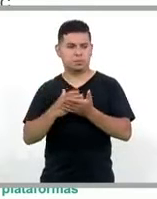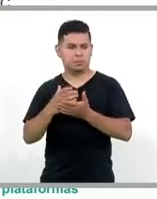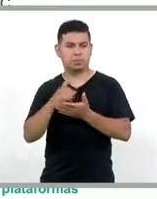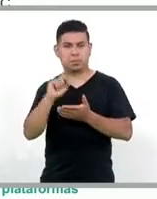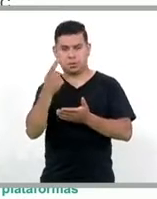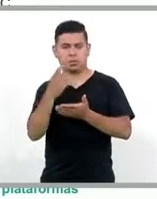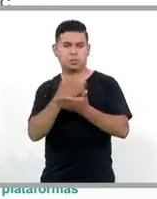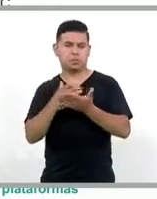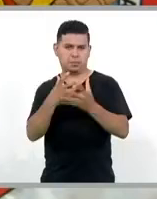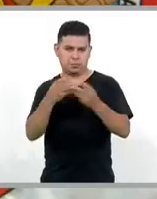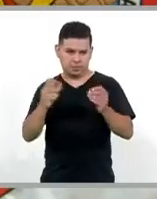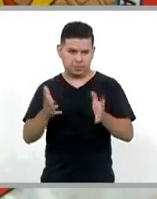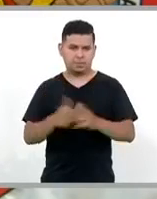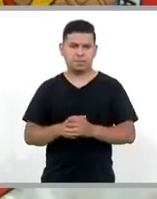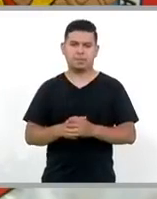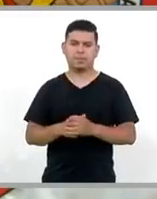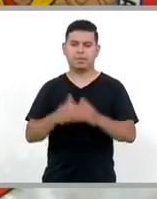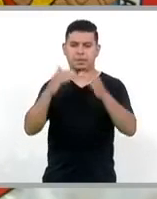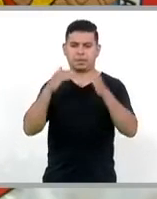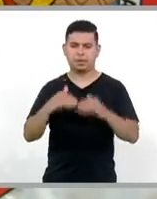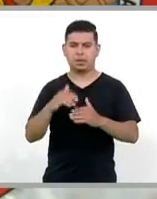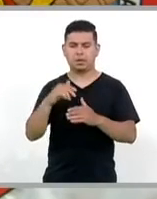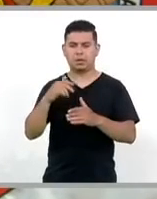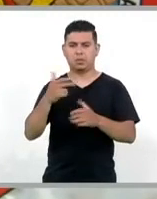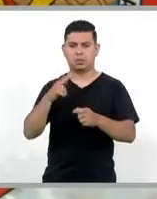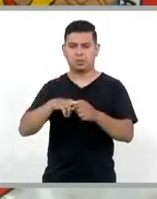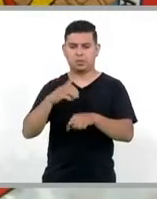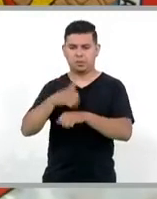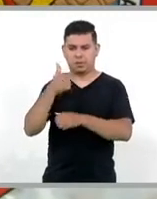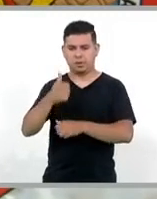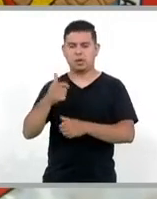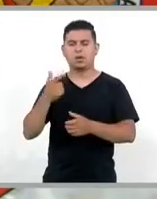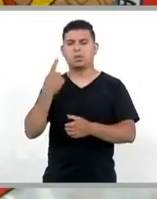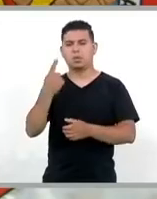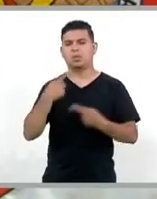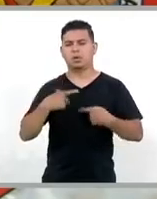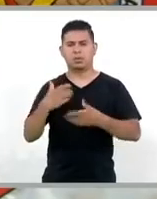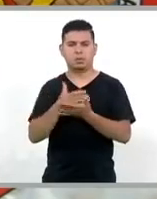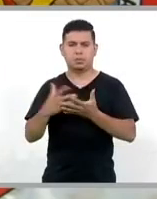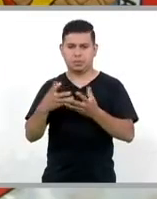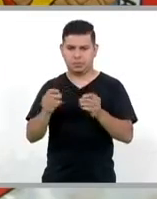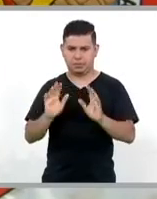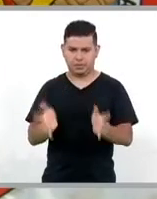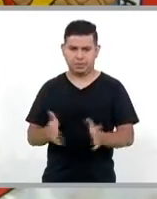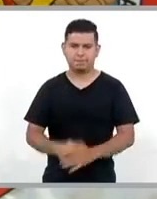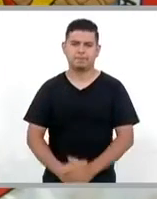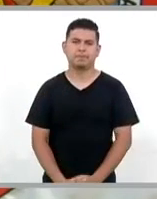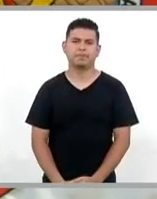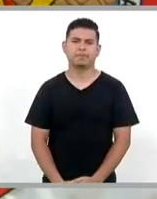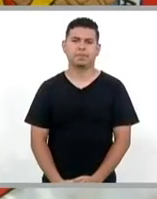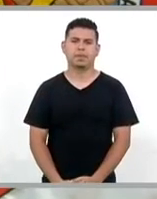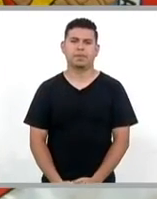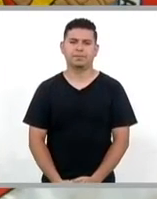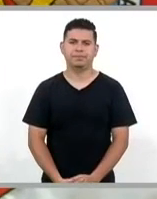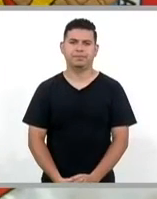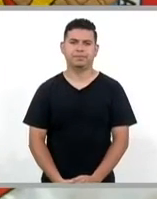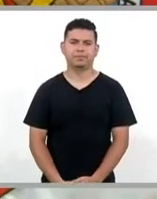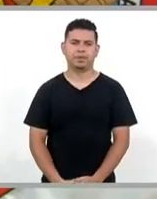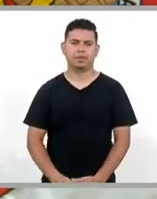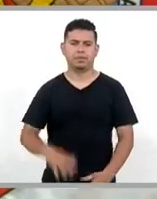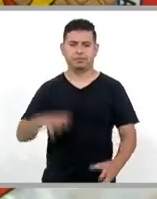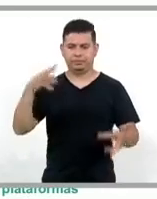6 tenemos un recuperado esa es sebastián teitipac el total de casos